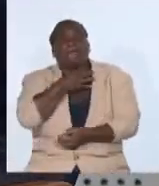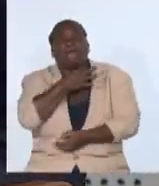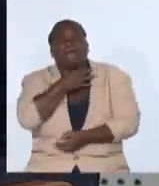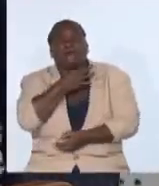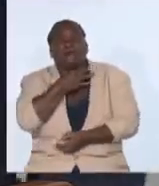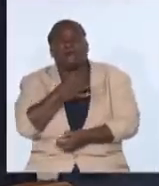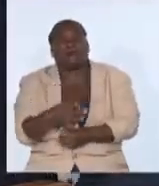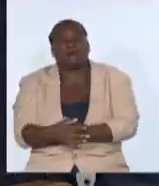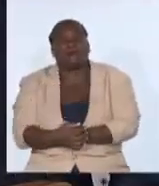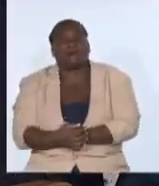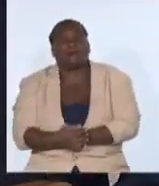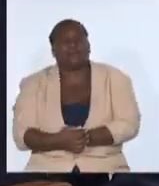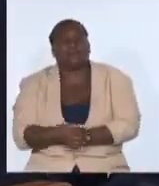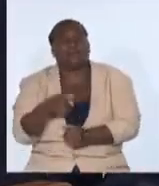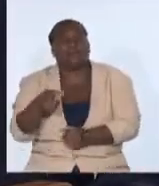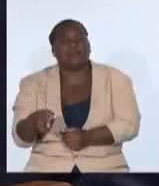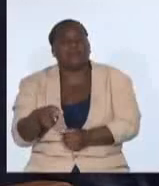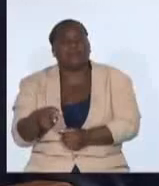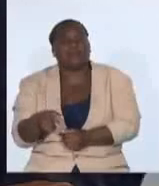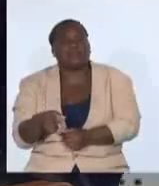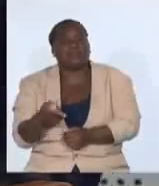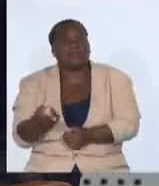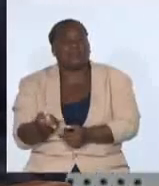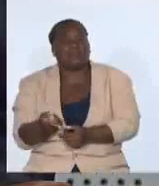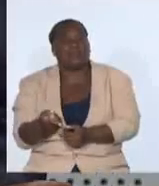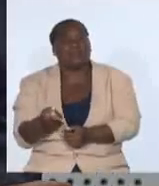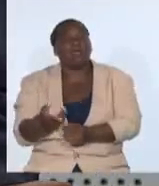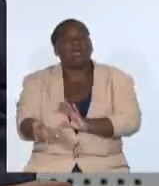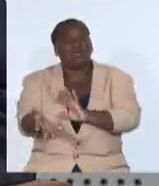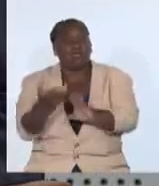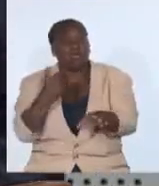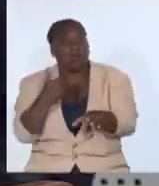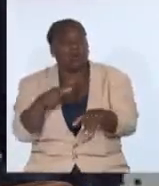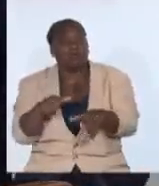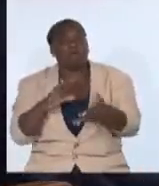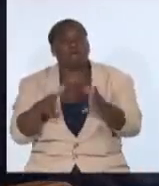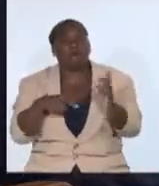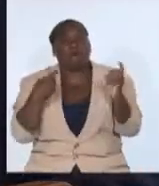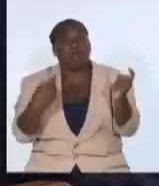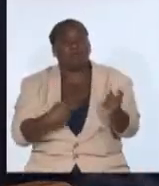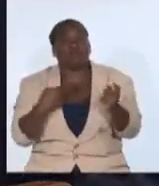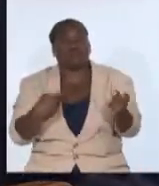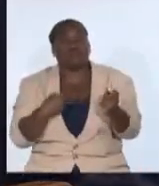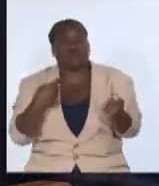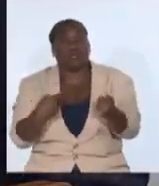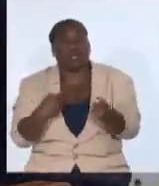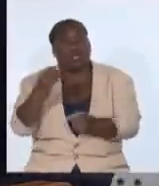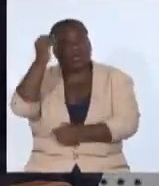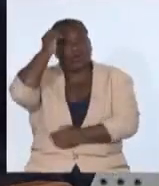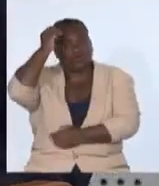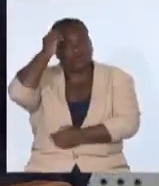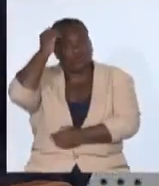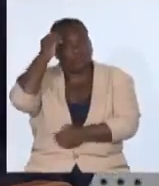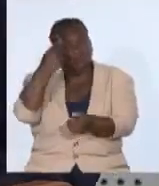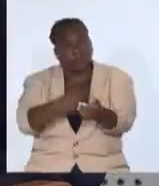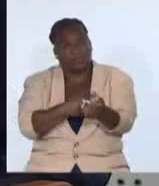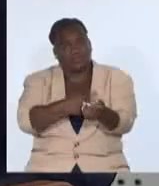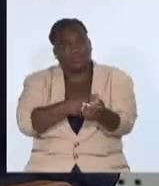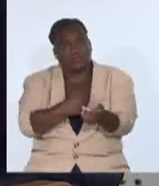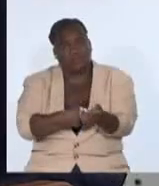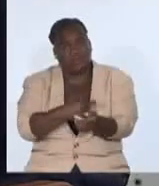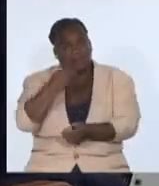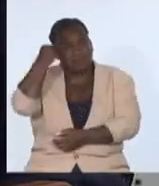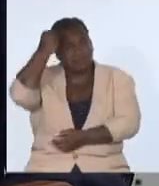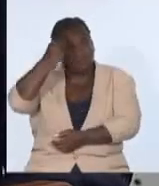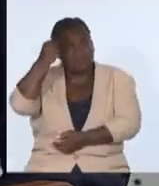los destinos de una parte de ellos recuperemos ese espíritu de lucha el conocimiento tradicional el